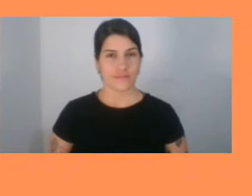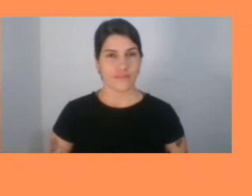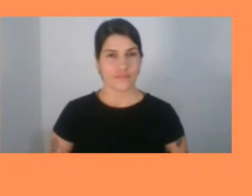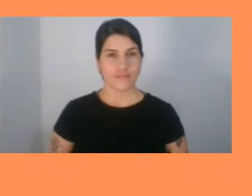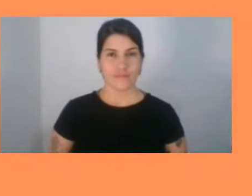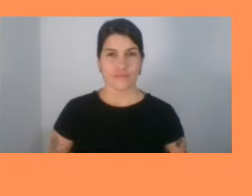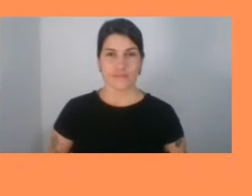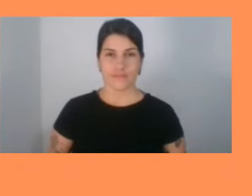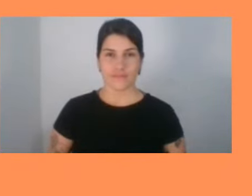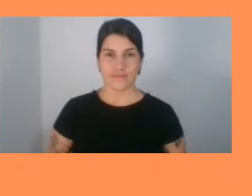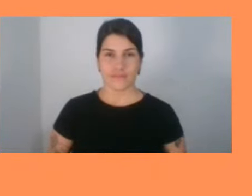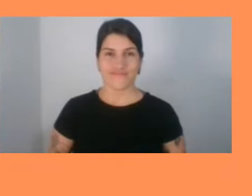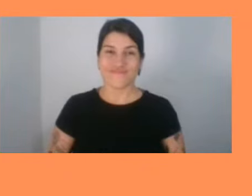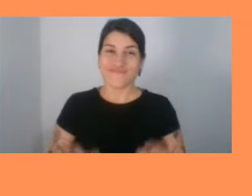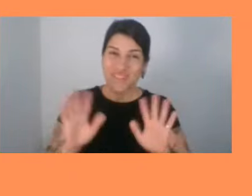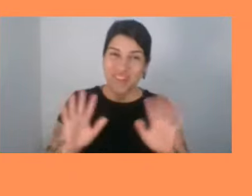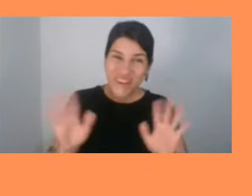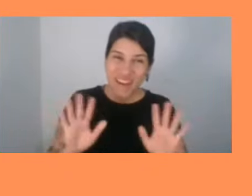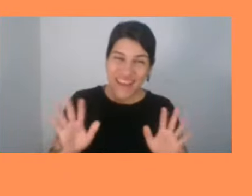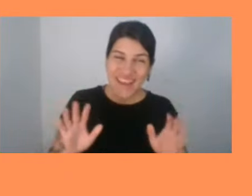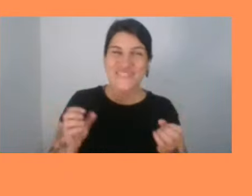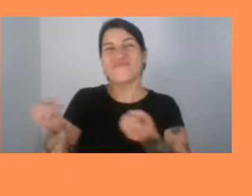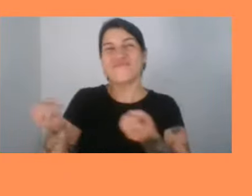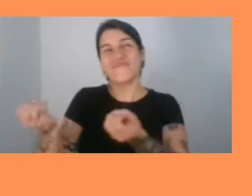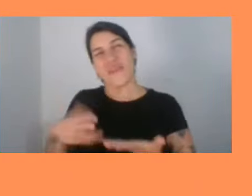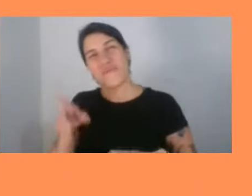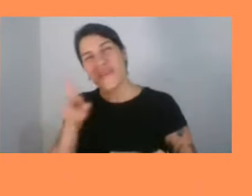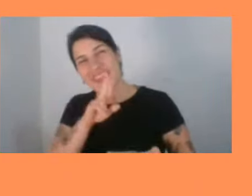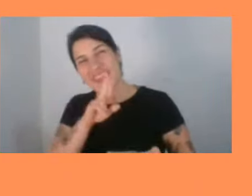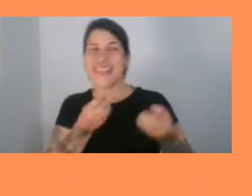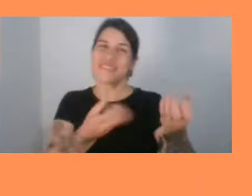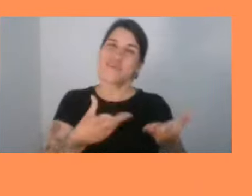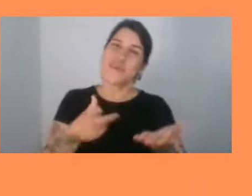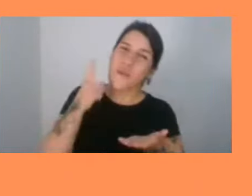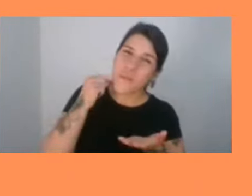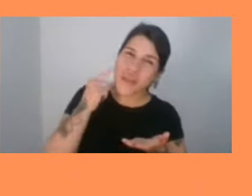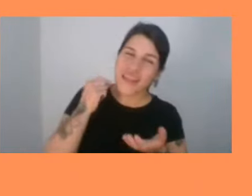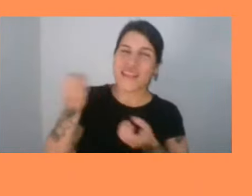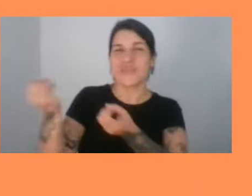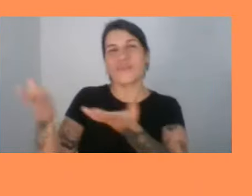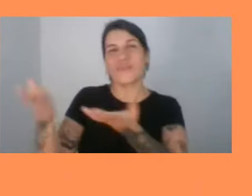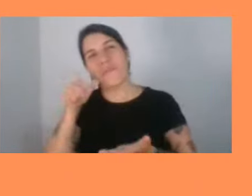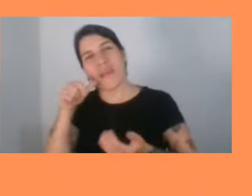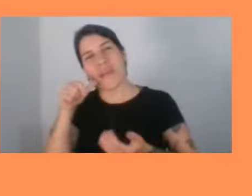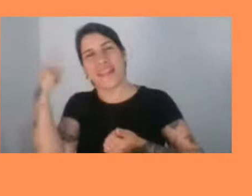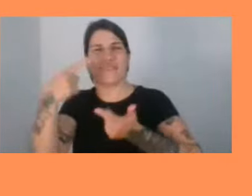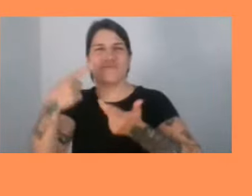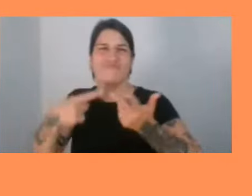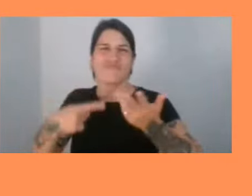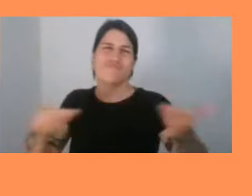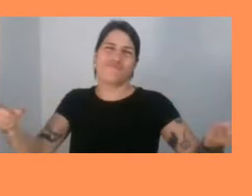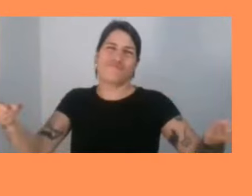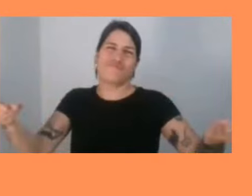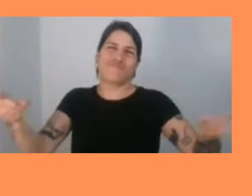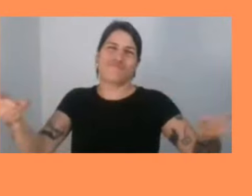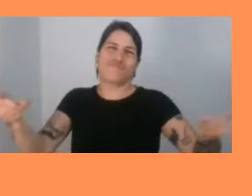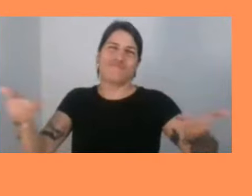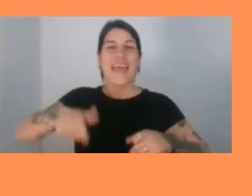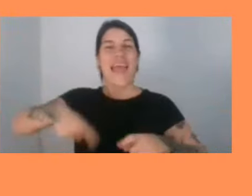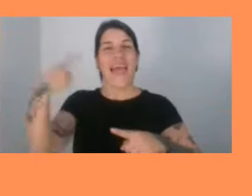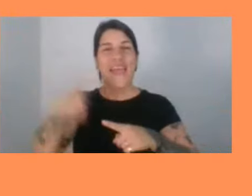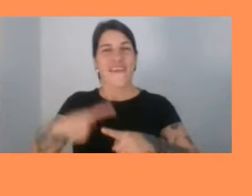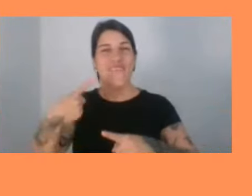Hola, bienvenidas, bienvenidos, bienvenides a nuestro evento Democracia y ESI, 40 años,